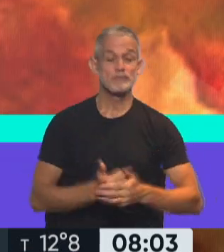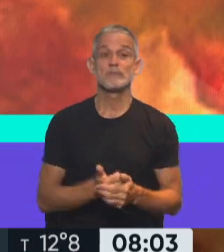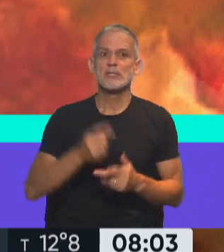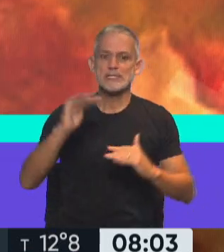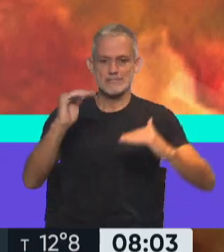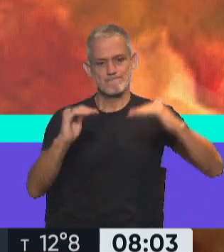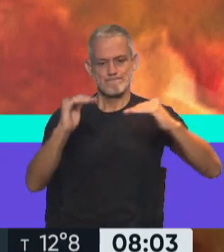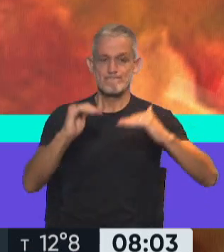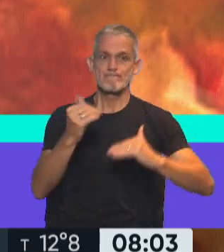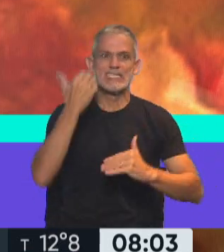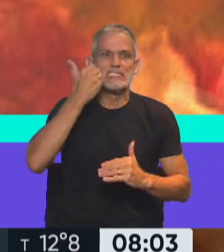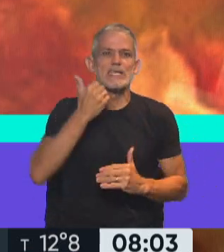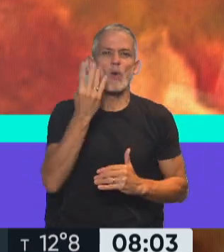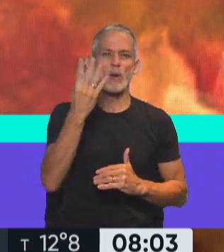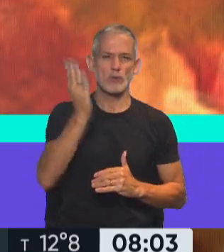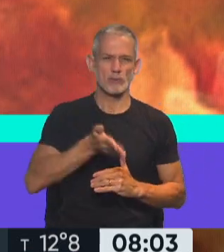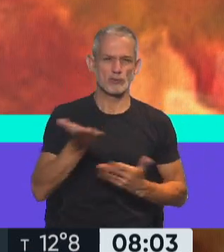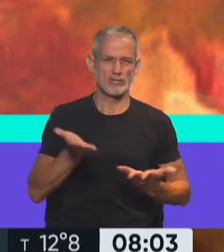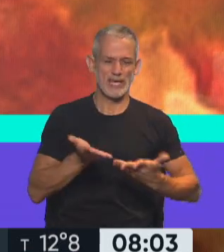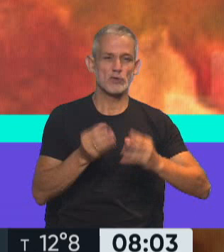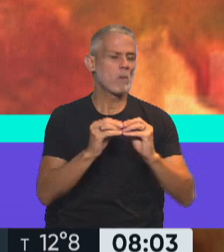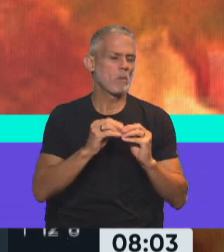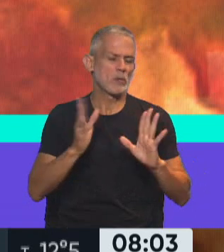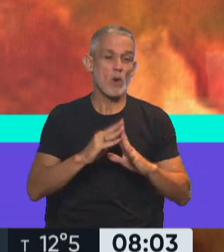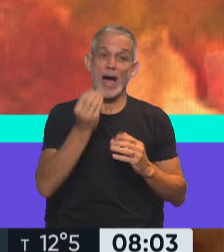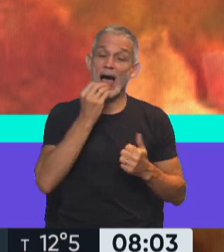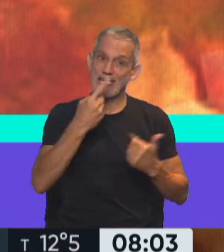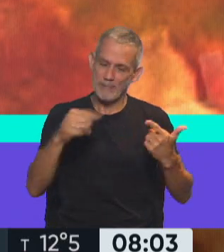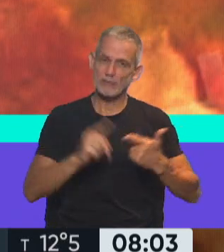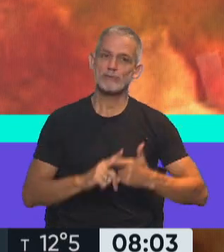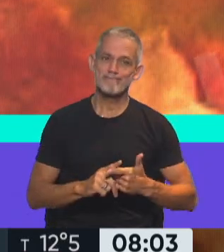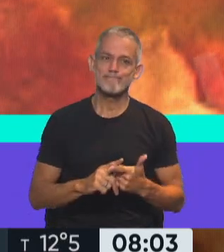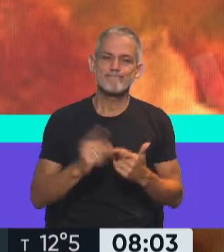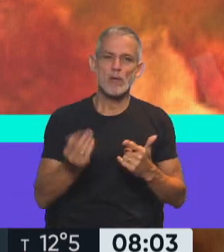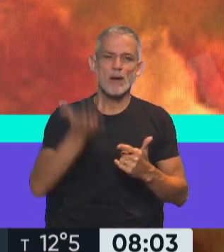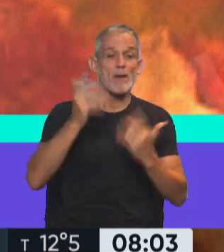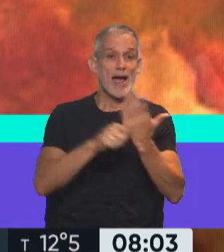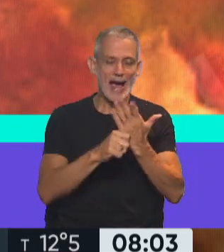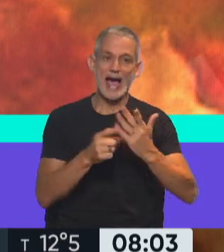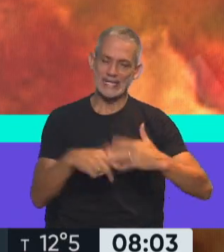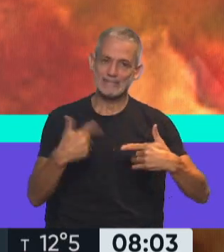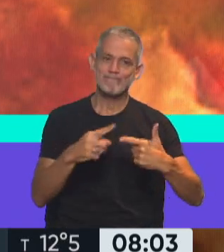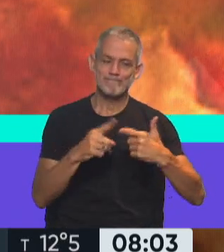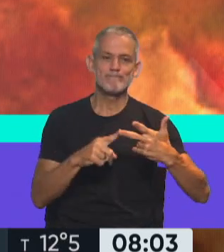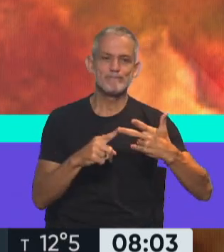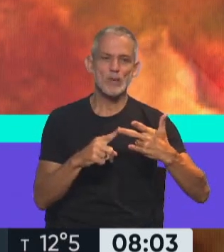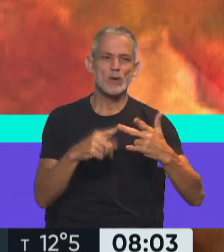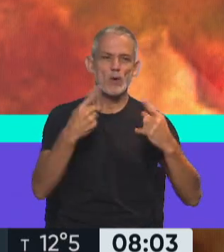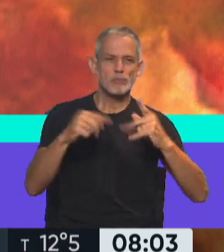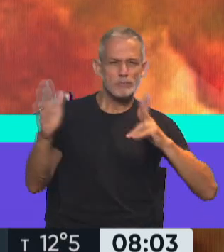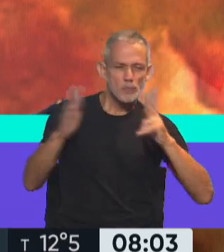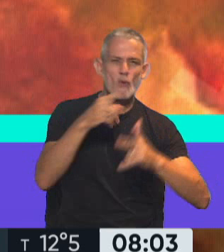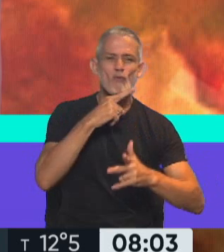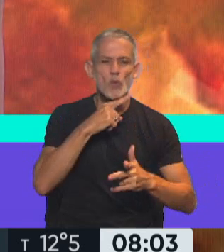al 4% por distintos motivos. Alimentos presionando muy fuerte, la carne, los productos estacionales